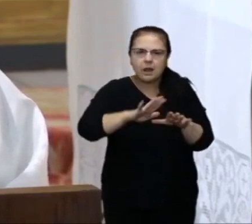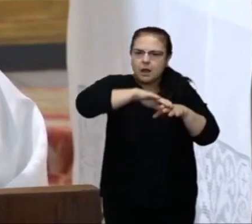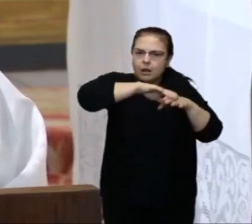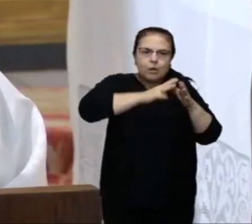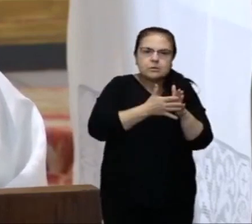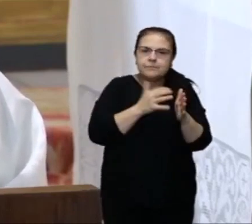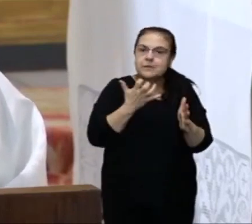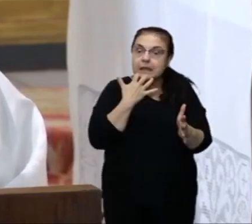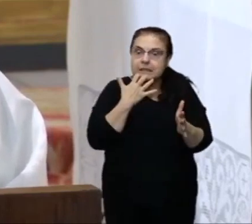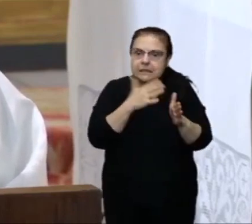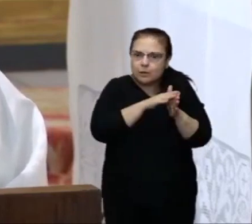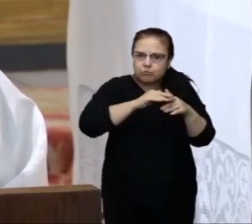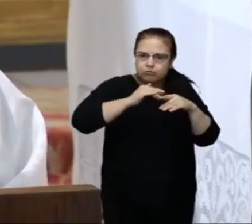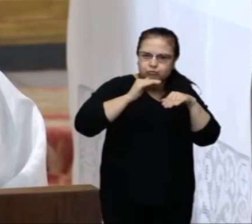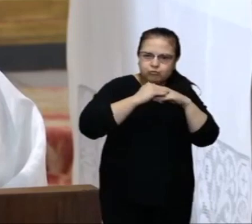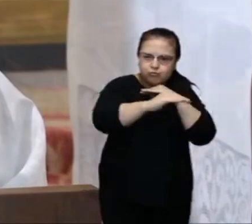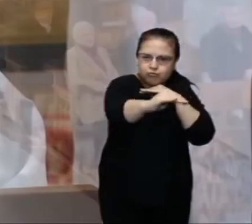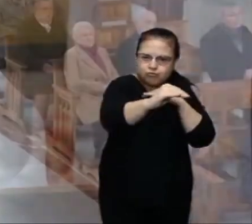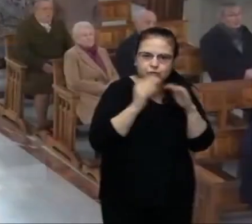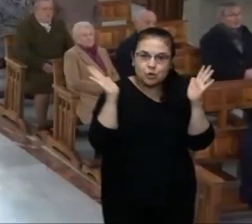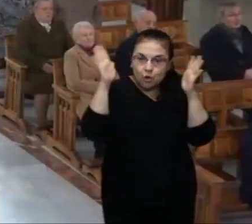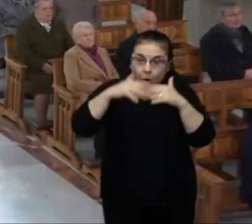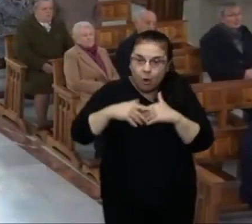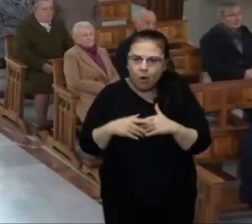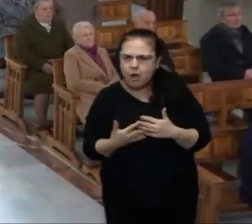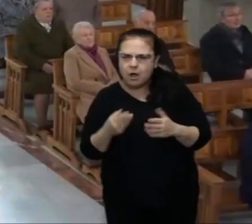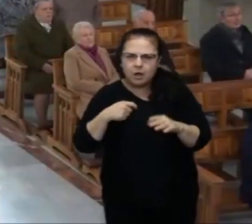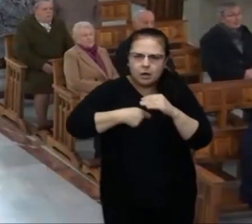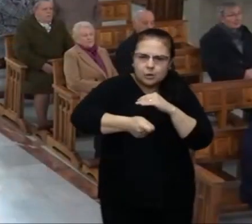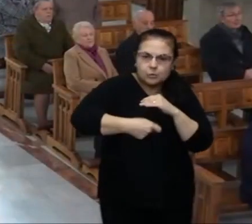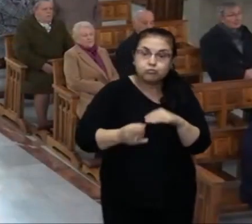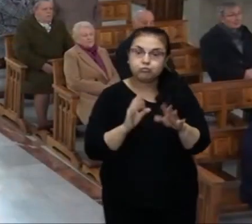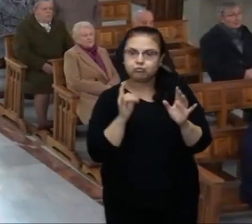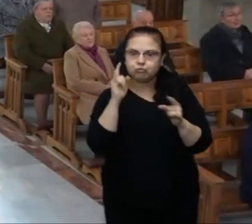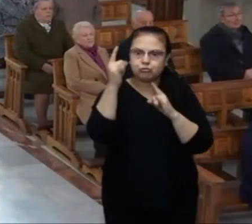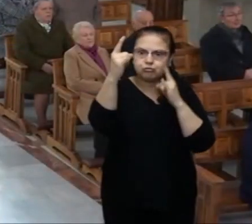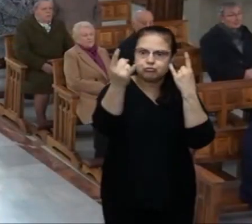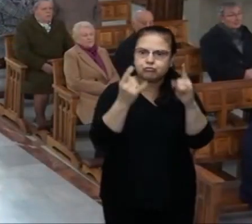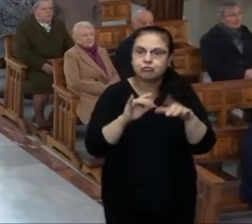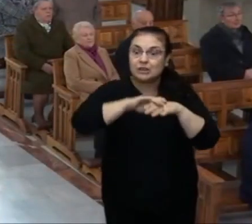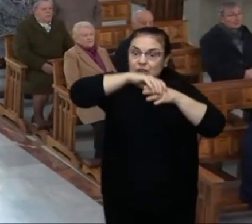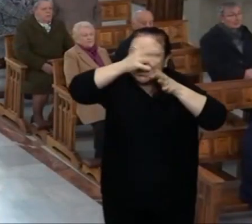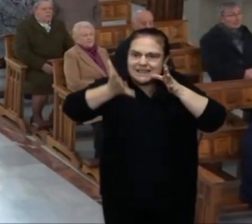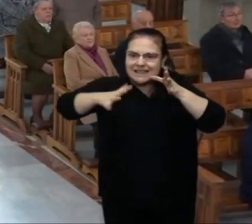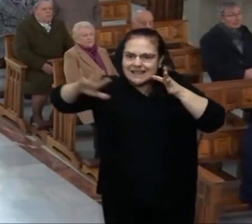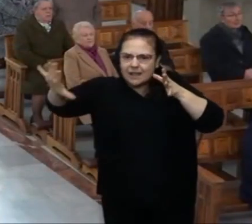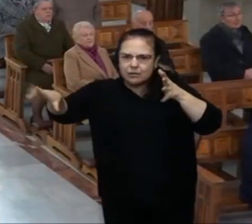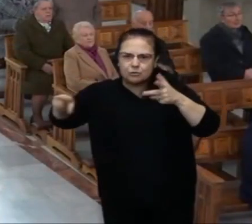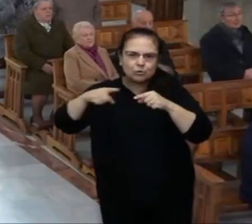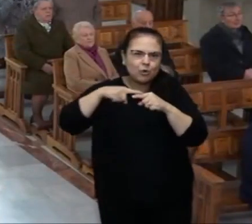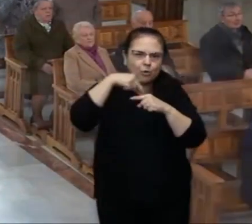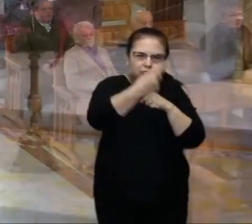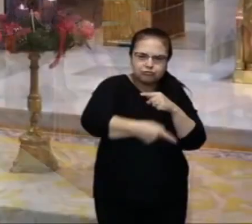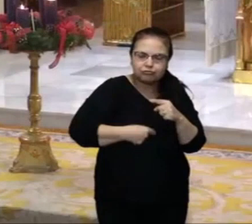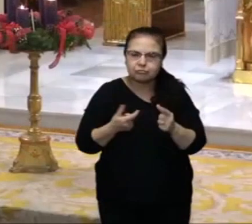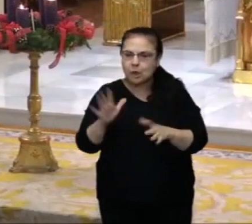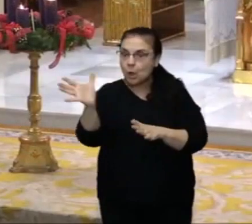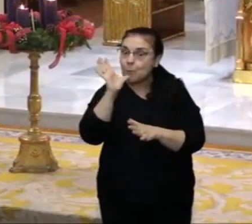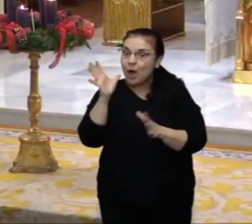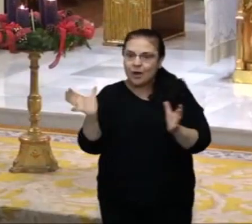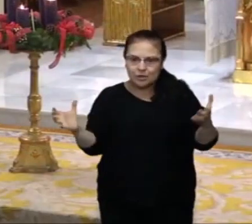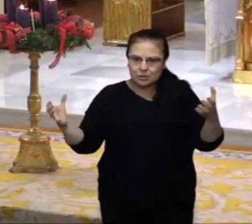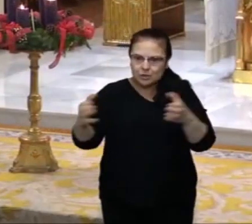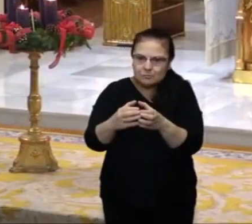desoladas, en medio de los valles, manantiales. Transformaré el desierto en marisma y el yermo en fuentes de